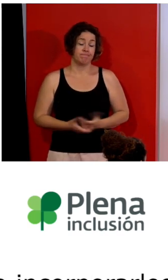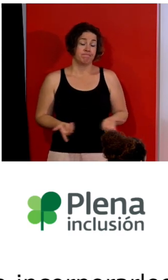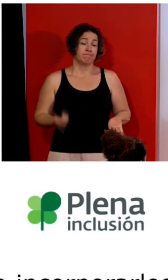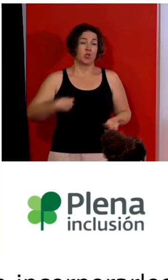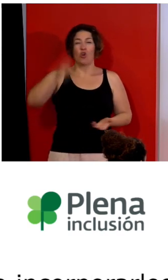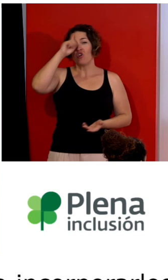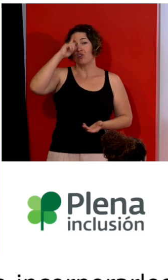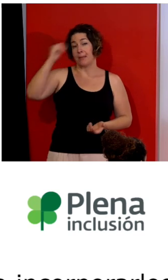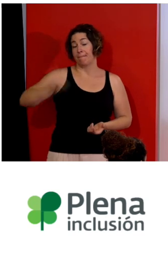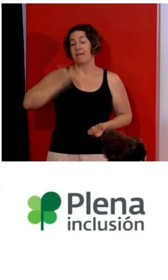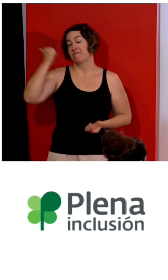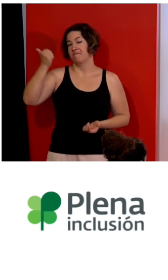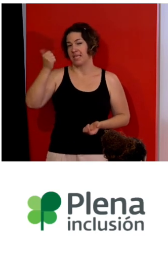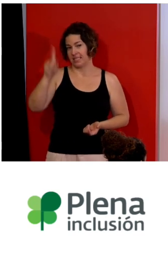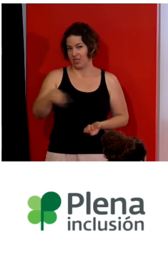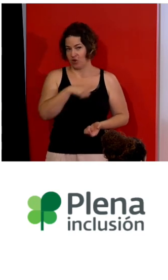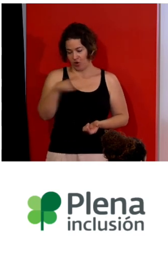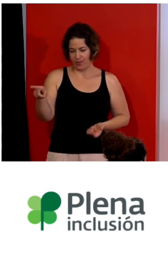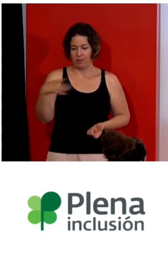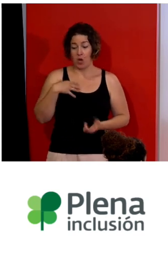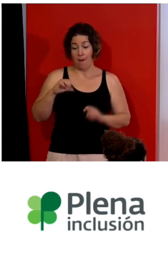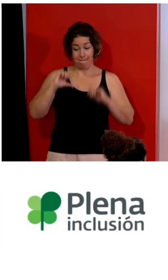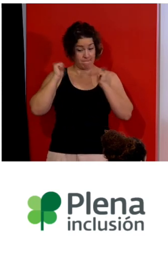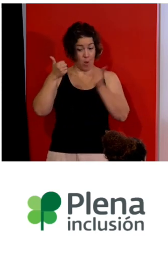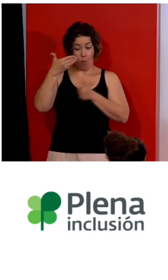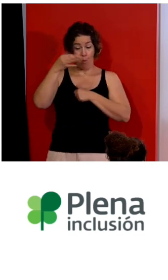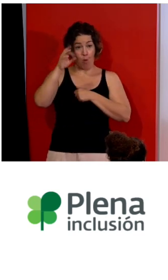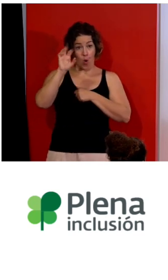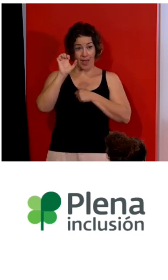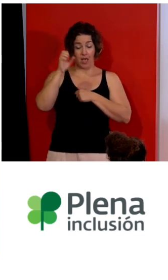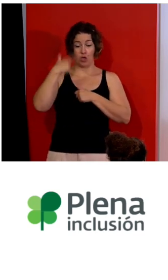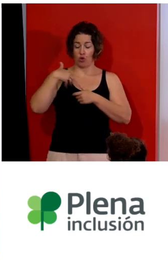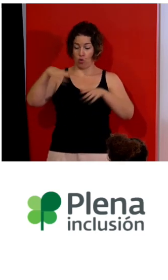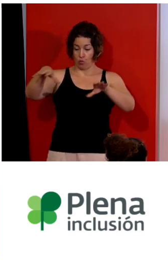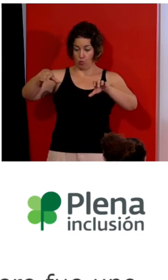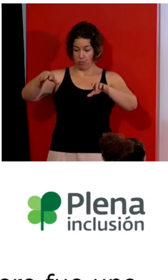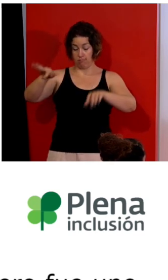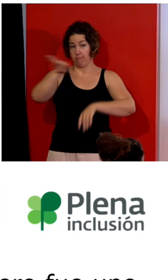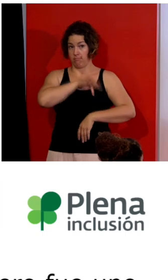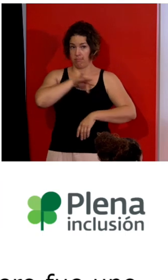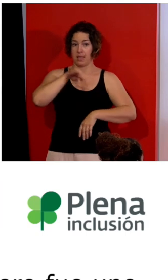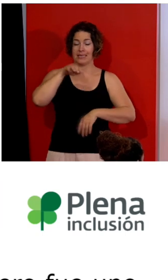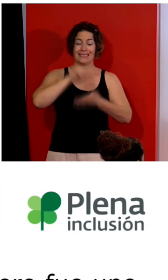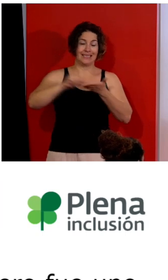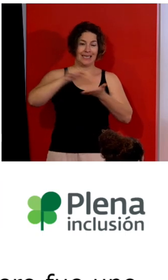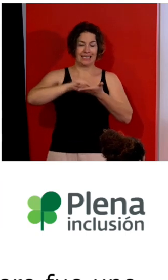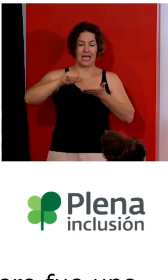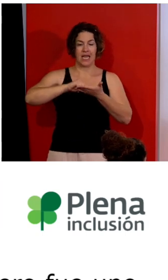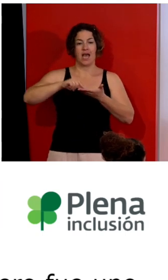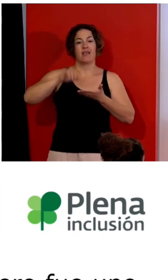en las casualidades, pero fue uno de los primeros BOE que leí tras mi nombramiento como secretaria de Estado de Servicios